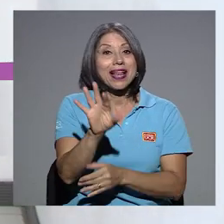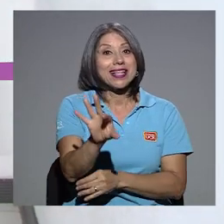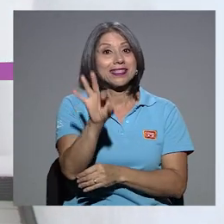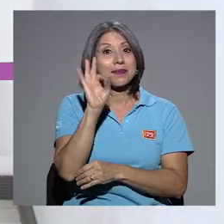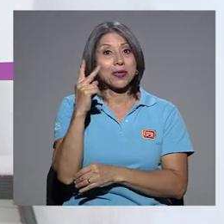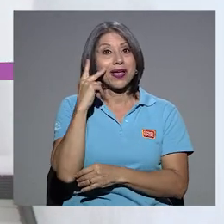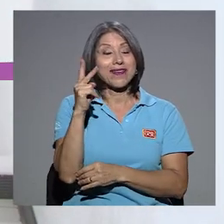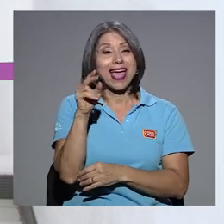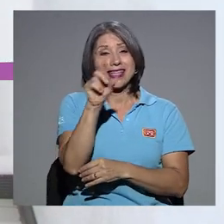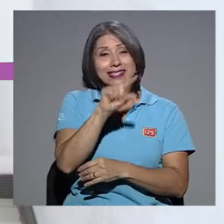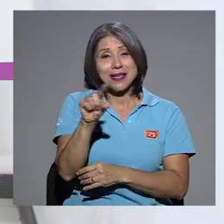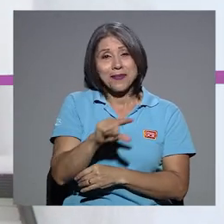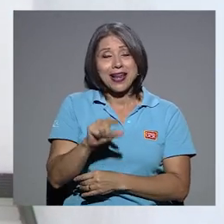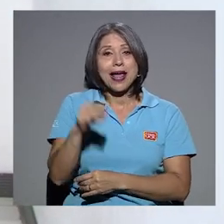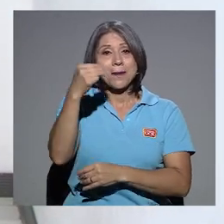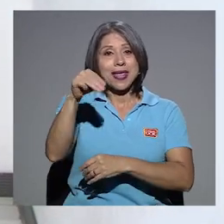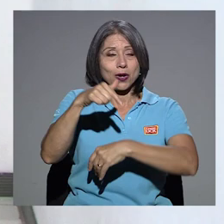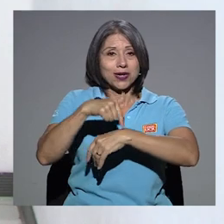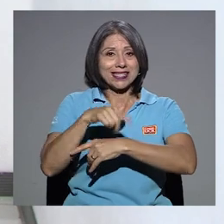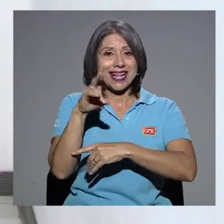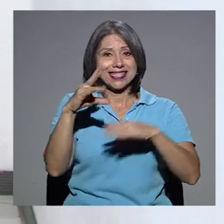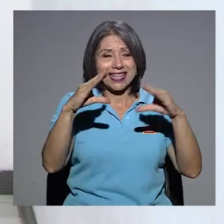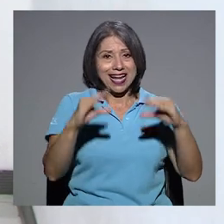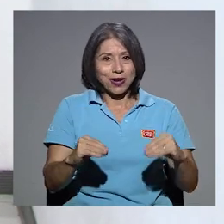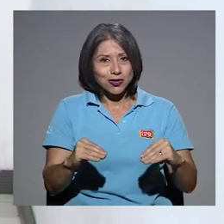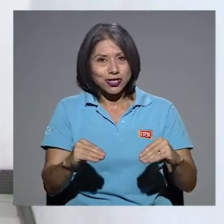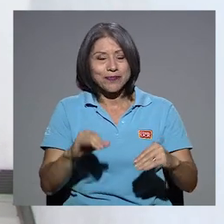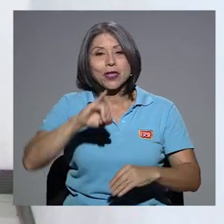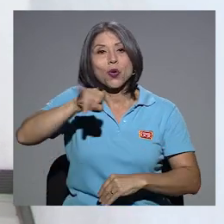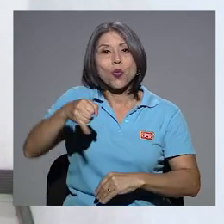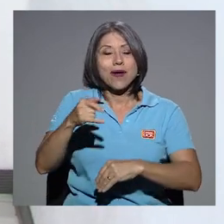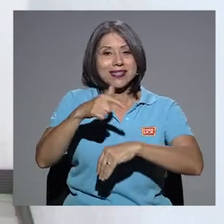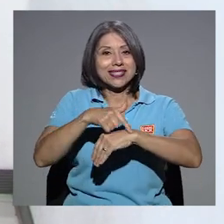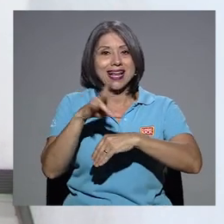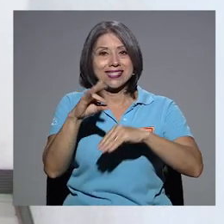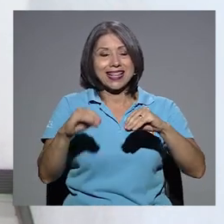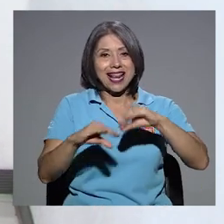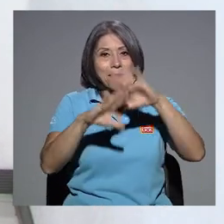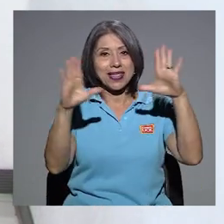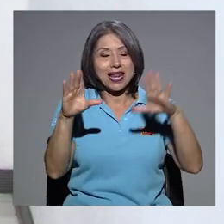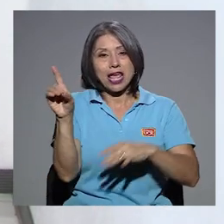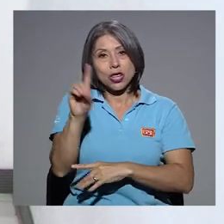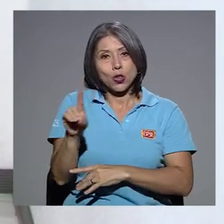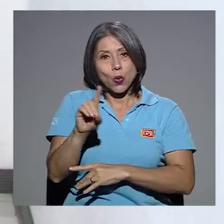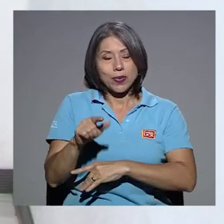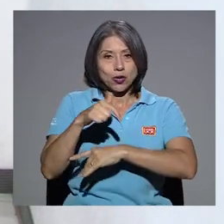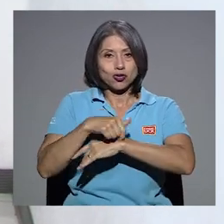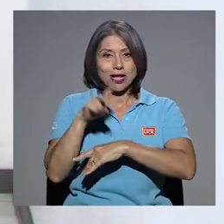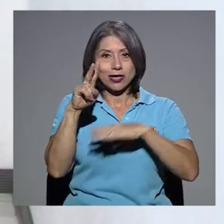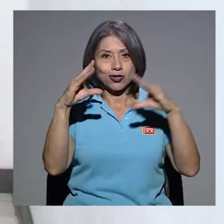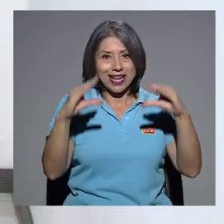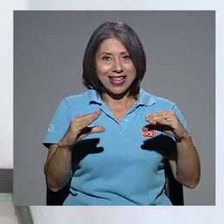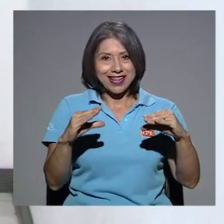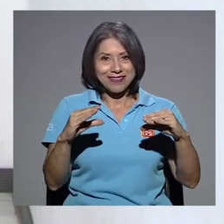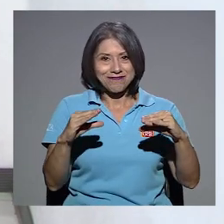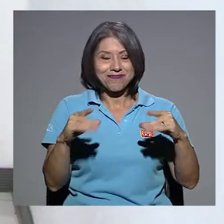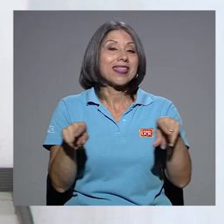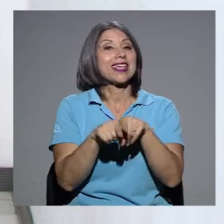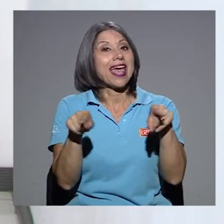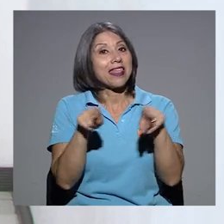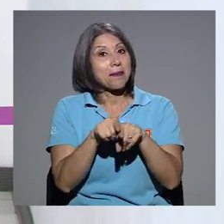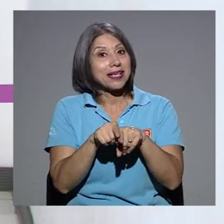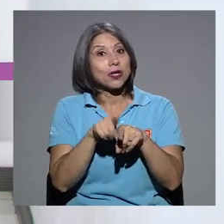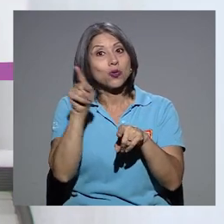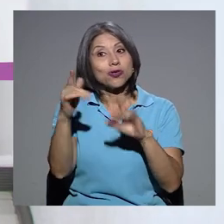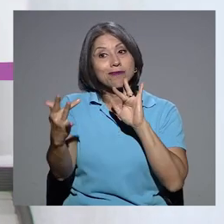Les invito a que nos vea todas las semanas, los miércoles a las 7 de la noche, jueves a las 7 de la mañana y los domingos a las 2 de la tarde. Y que